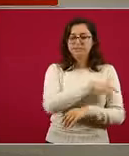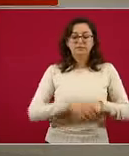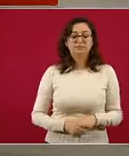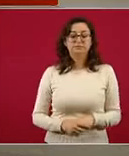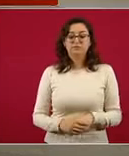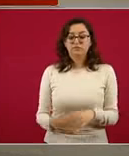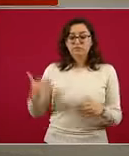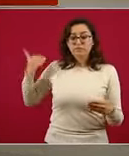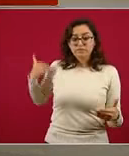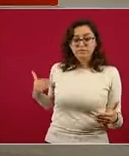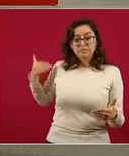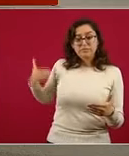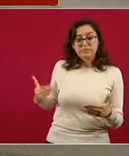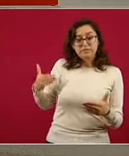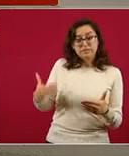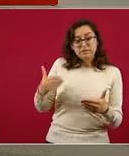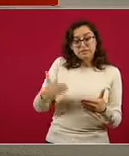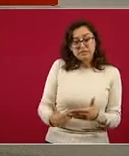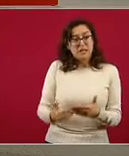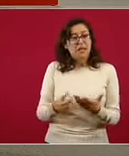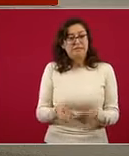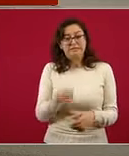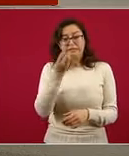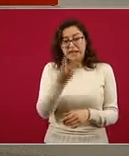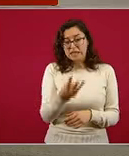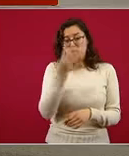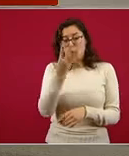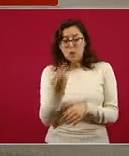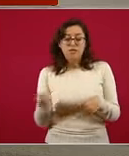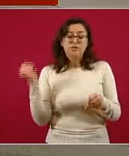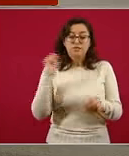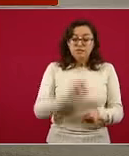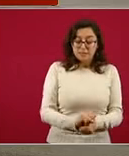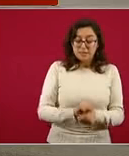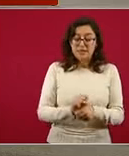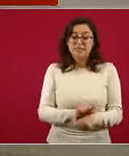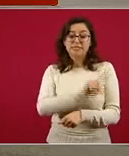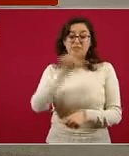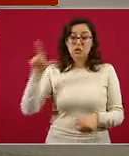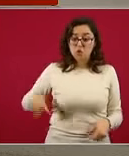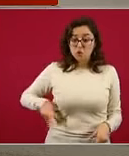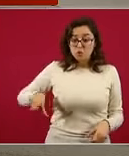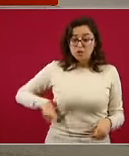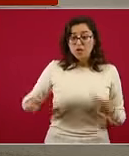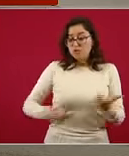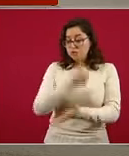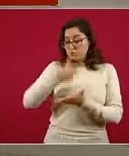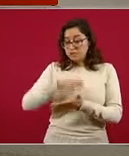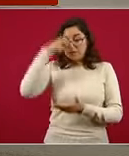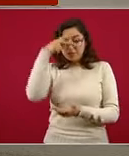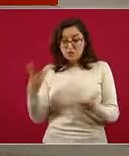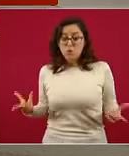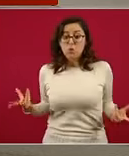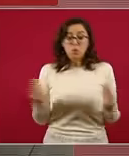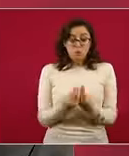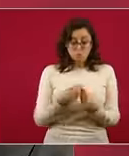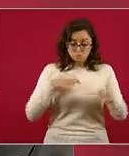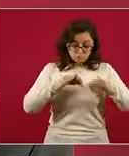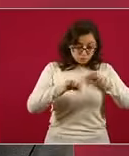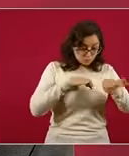varias semanas, 3 y media, casi 4, trabajando en conjunto con el Gobierno de la Ciudad de México y